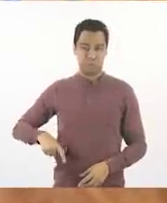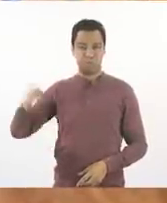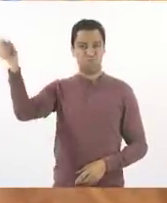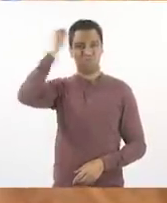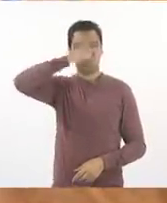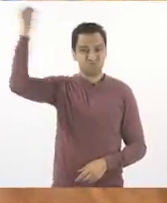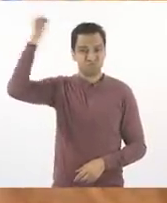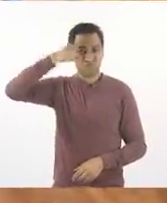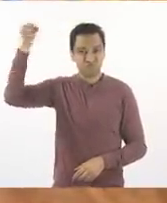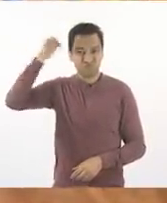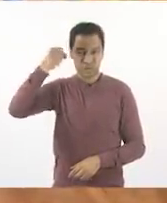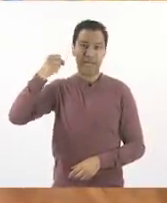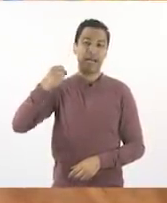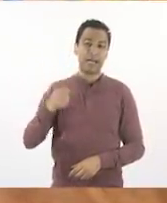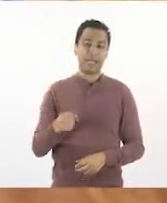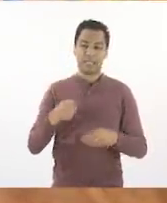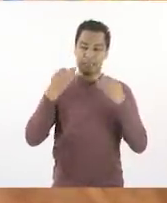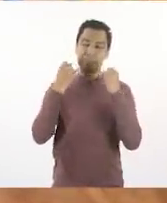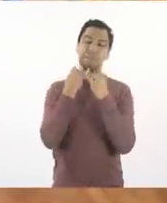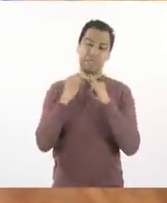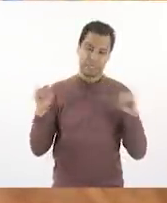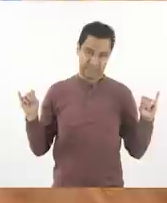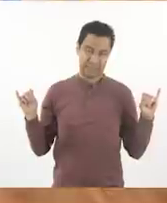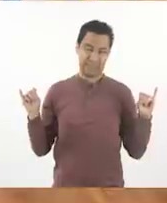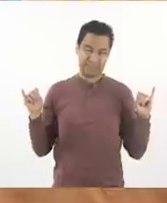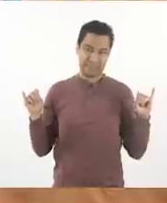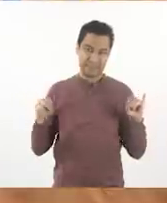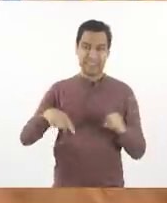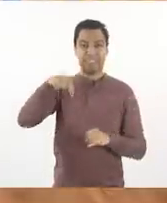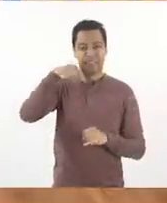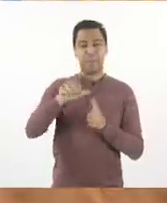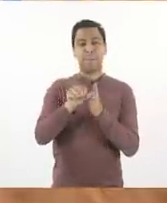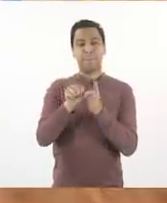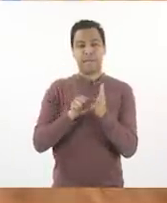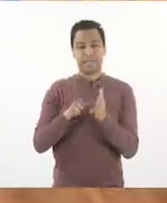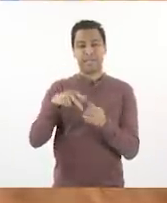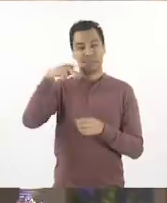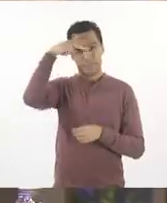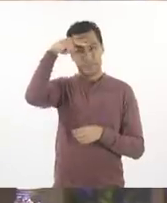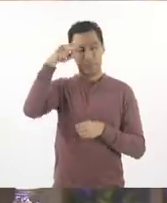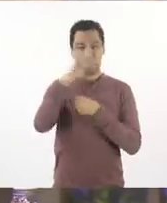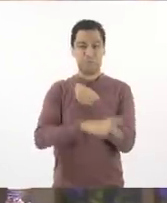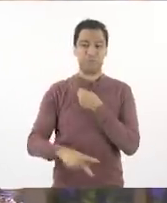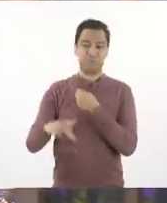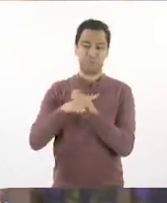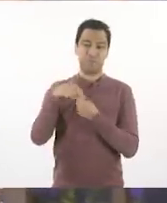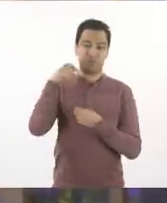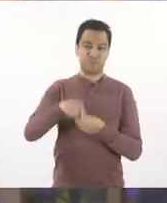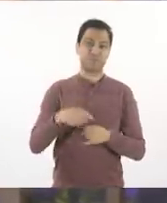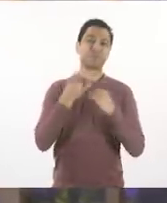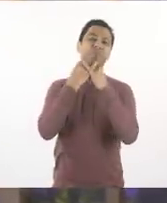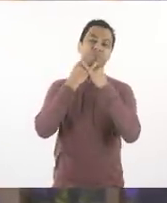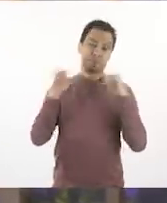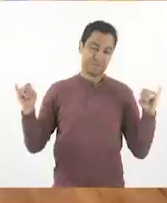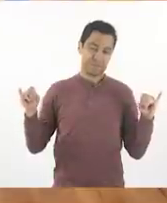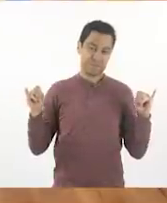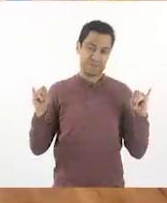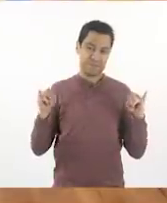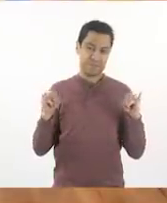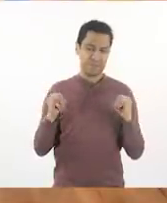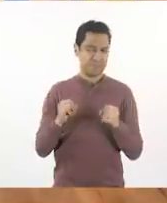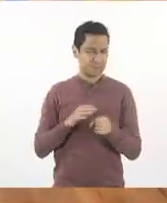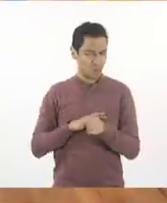En este mes recordamos la independencia de nuestro país, que dijimos que era